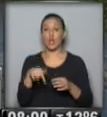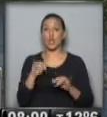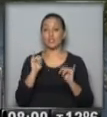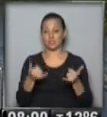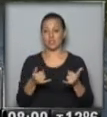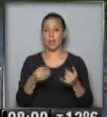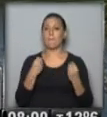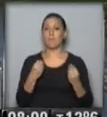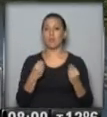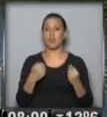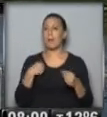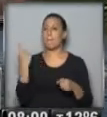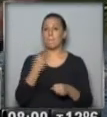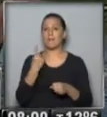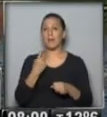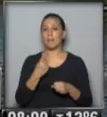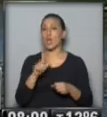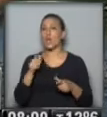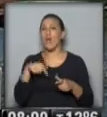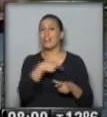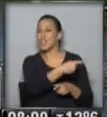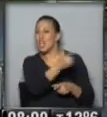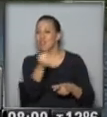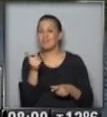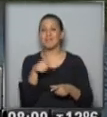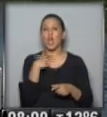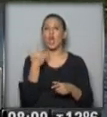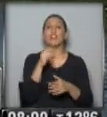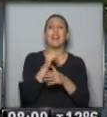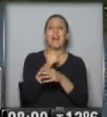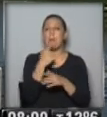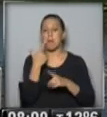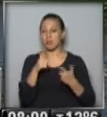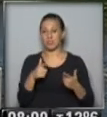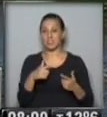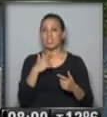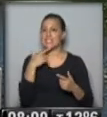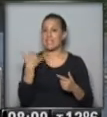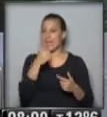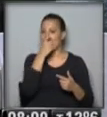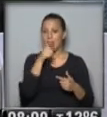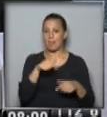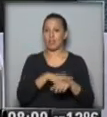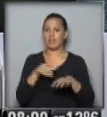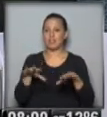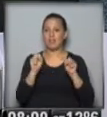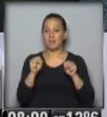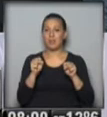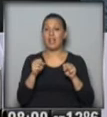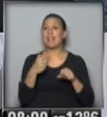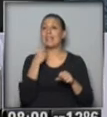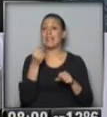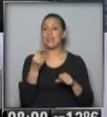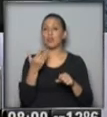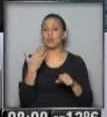porque en realidad fuimos los primeros y no hay absolutamente nadie más allá de algún que otro medio pero bien rápido y temprano teniendo en cuenta